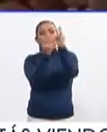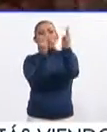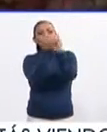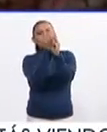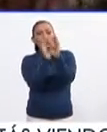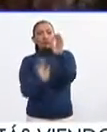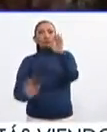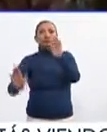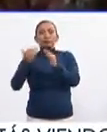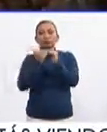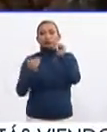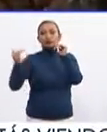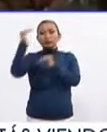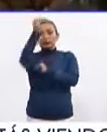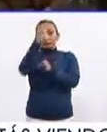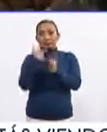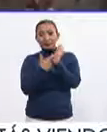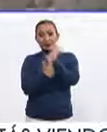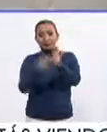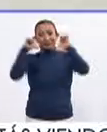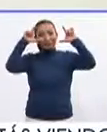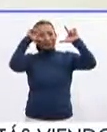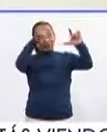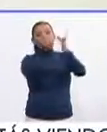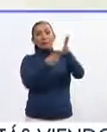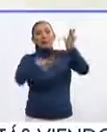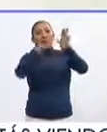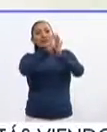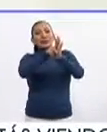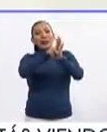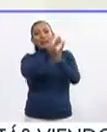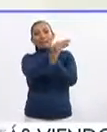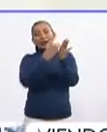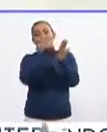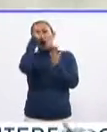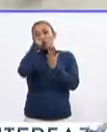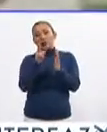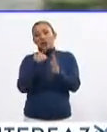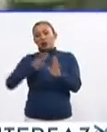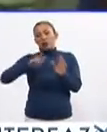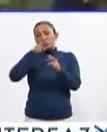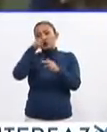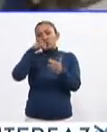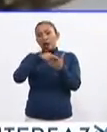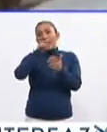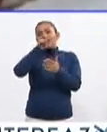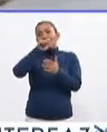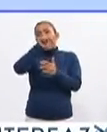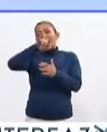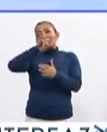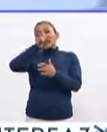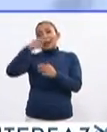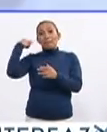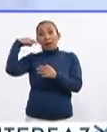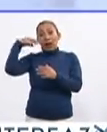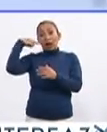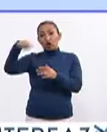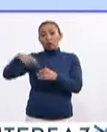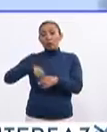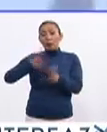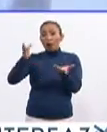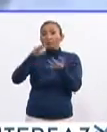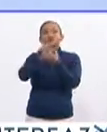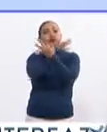de lo divino. Durante la develación de una placa en la Plaza Media Luna de la zona arqueológica de El Tajín en Veracruz, que refrenda